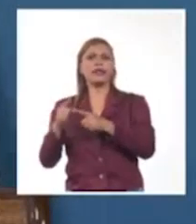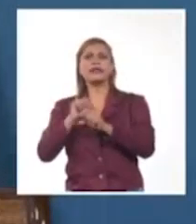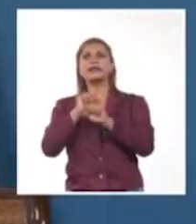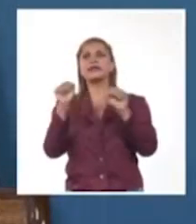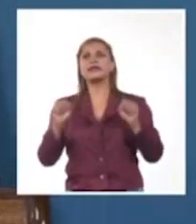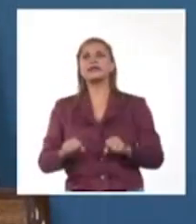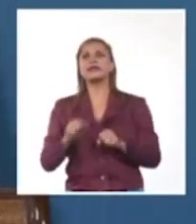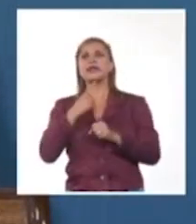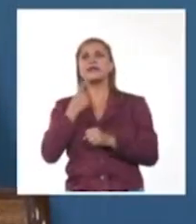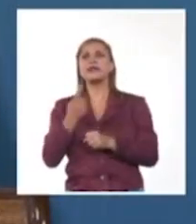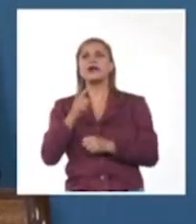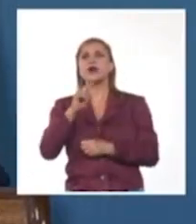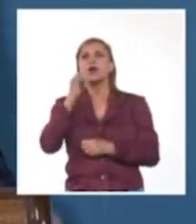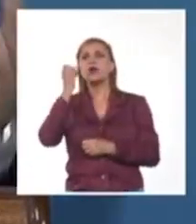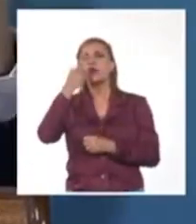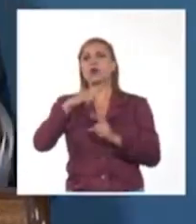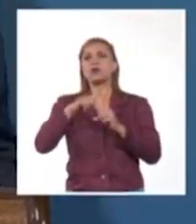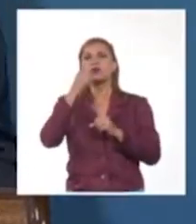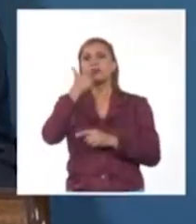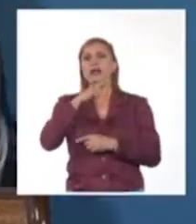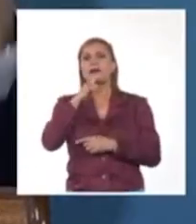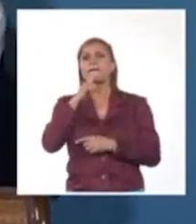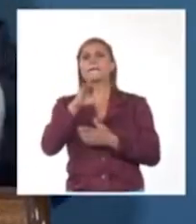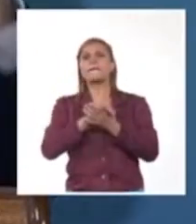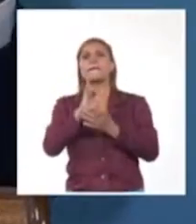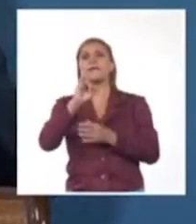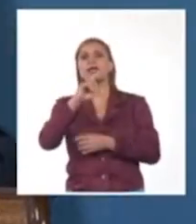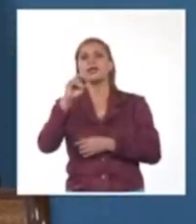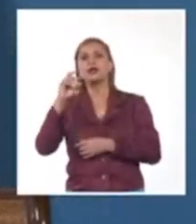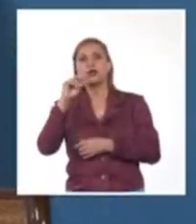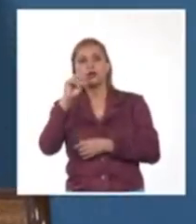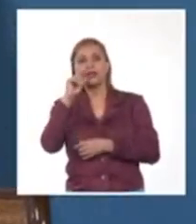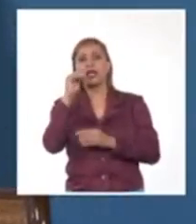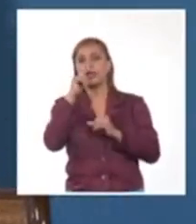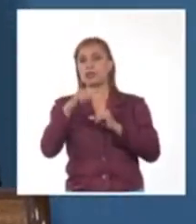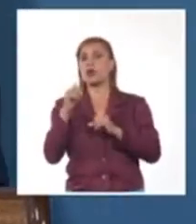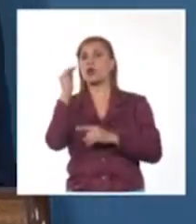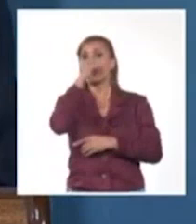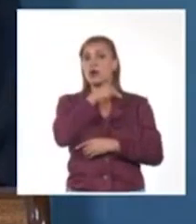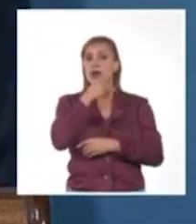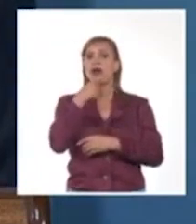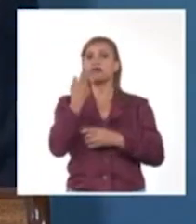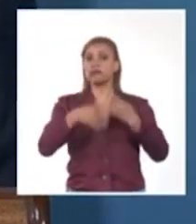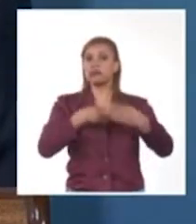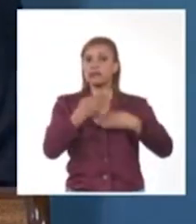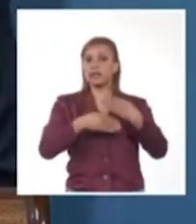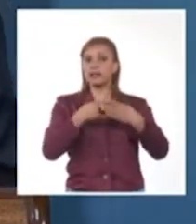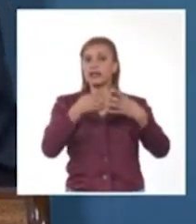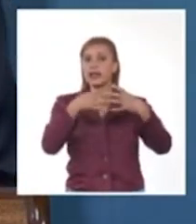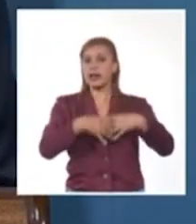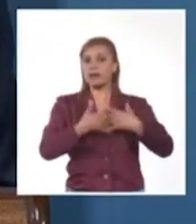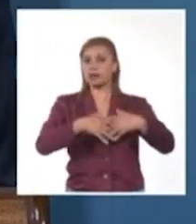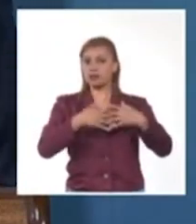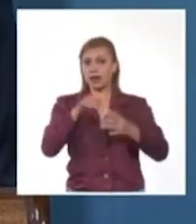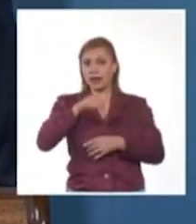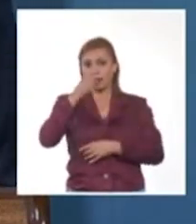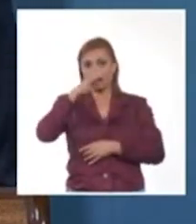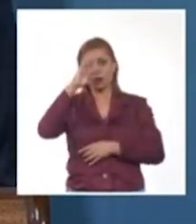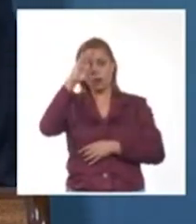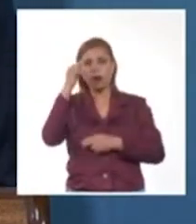ultra microanalítico desarrollado, tecnología desarrollada por Cuba para realizar